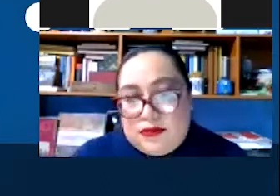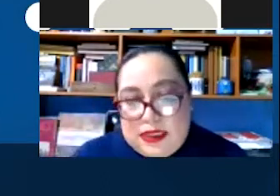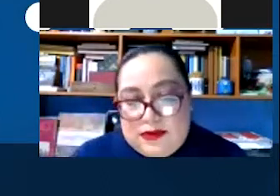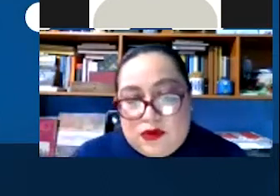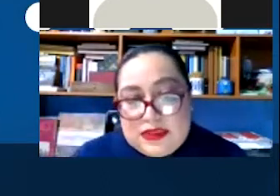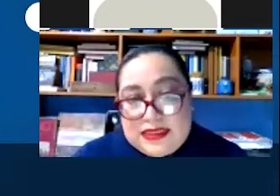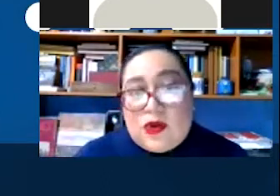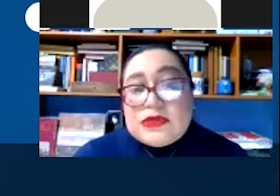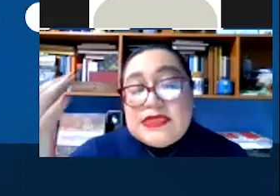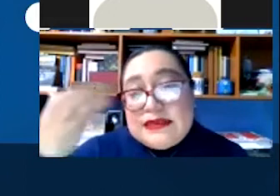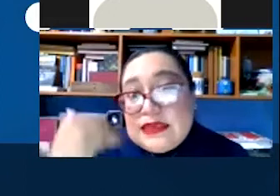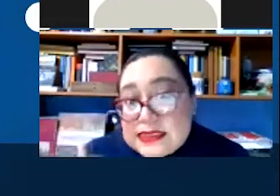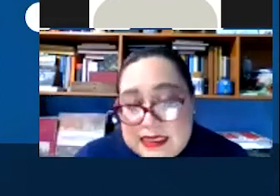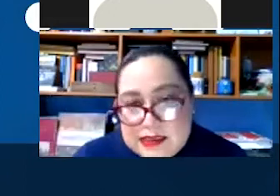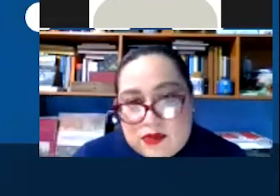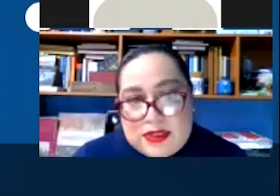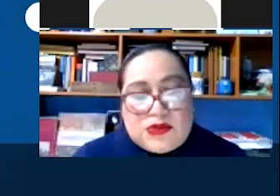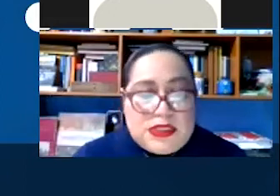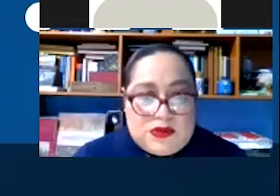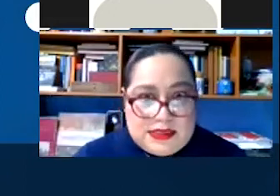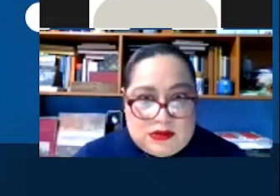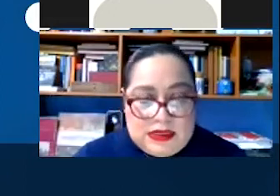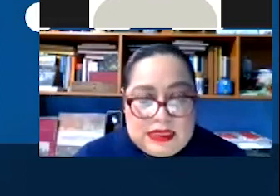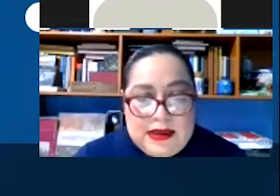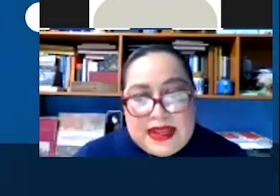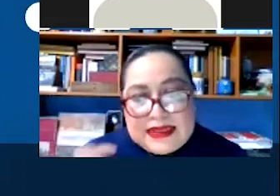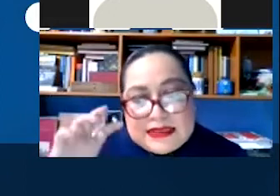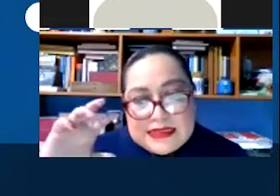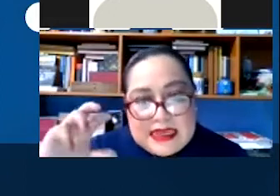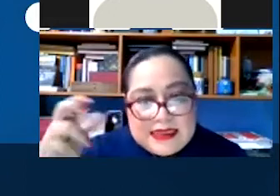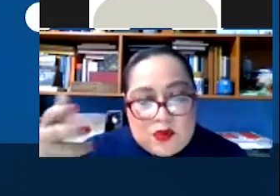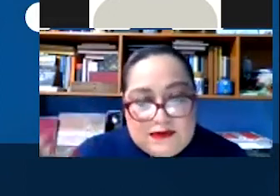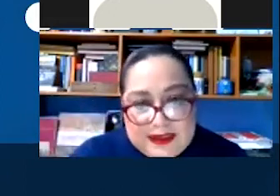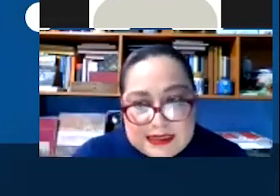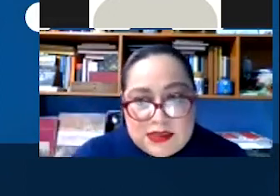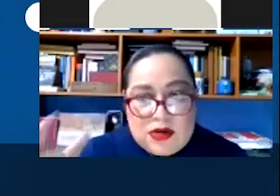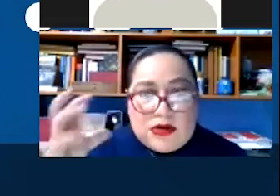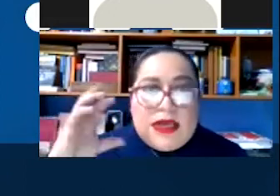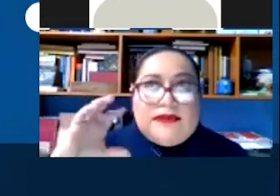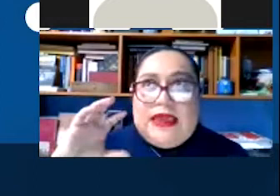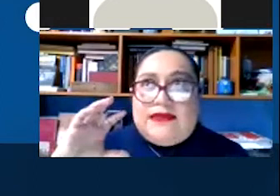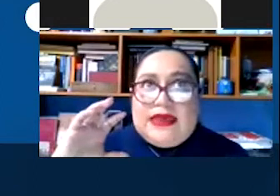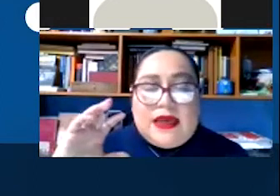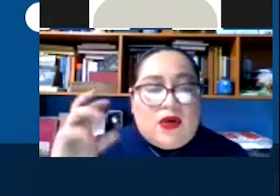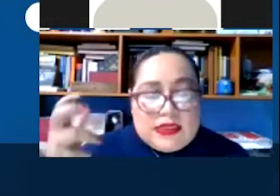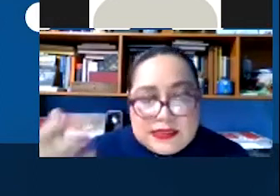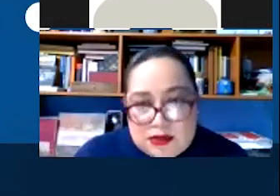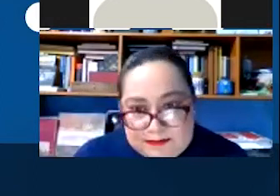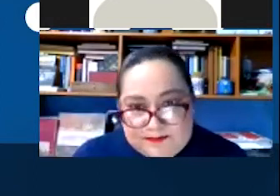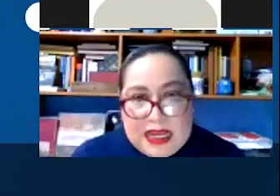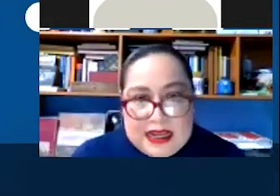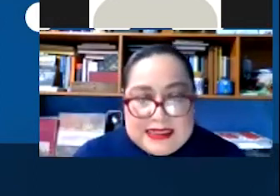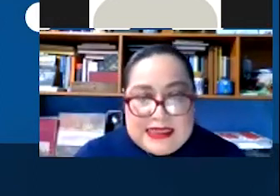punto donde se concientice sobre su situación. Para que exista esta modificación de esta